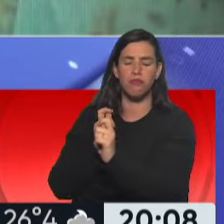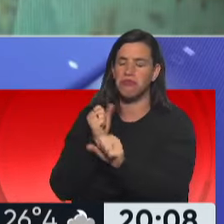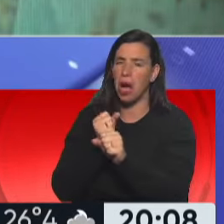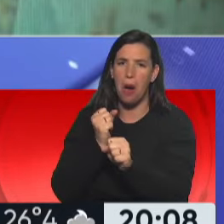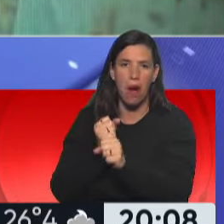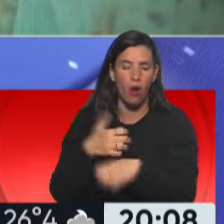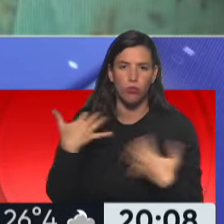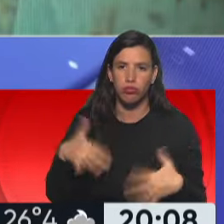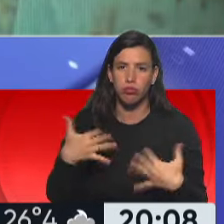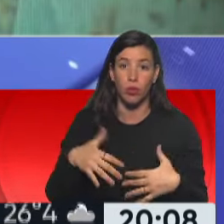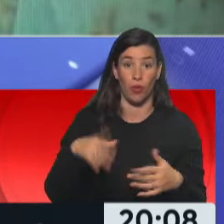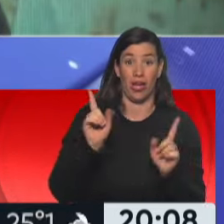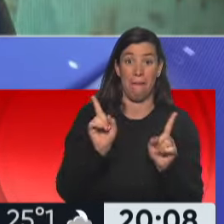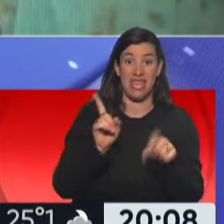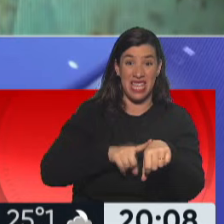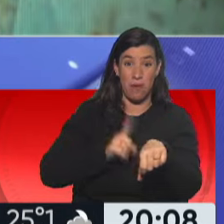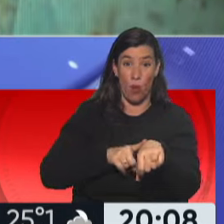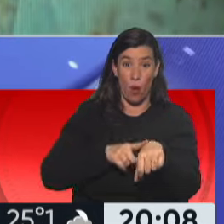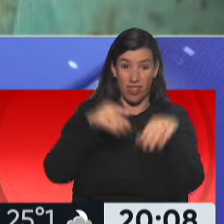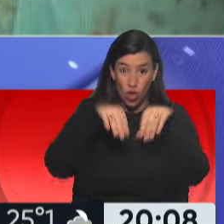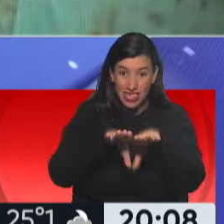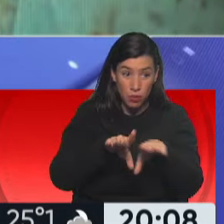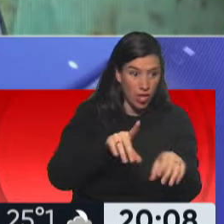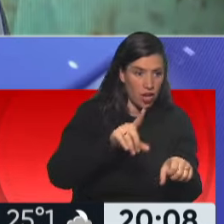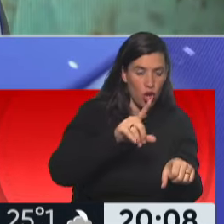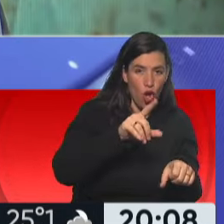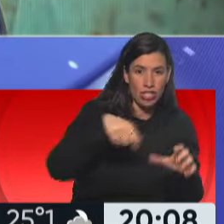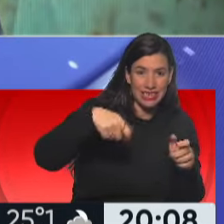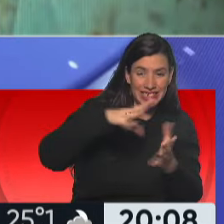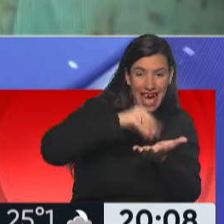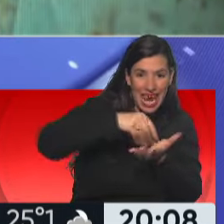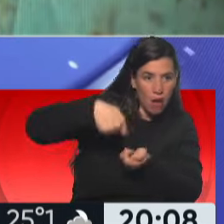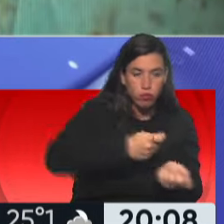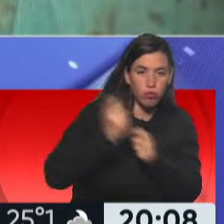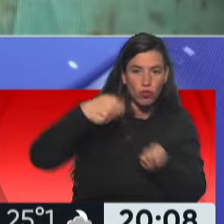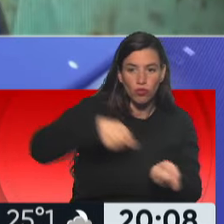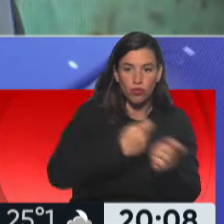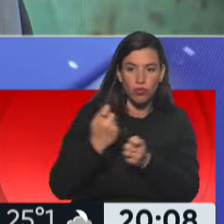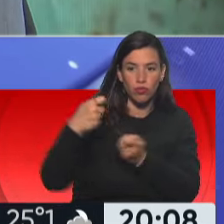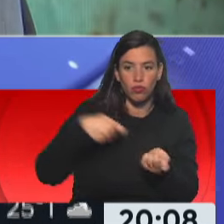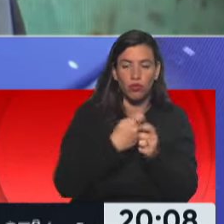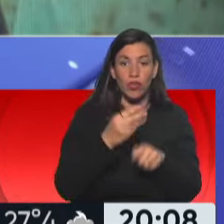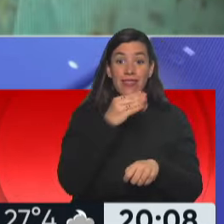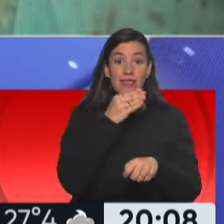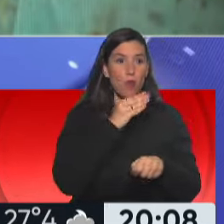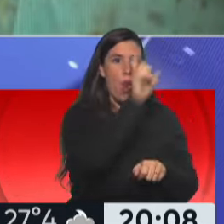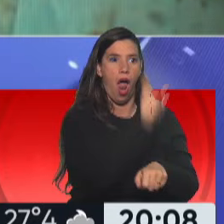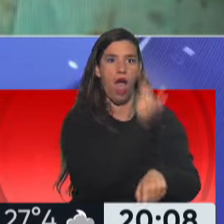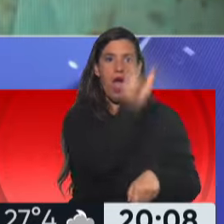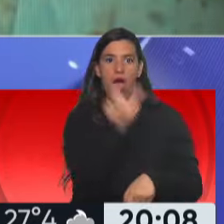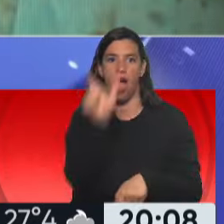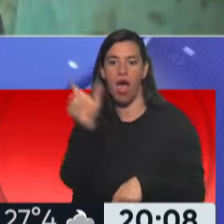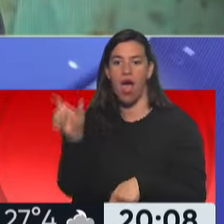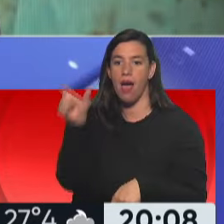iban sacando la tierra, iban logrando ese túnel, sí, iban sí, revistiendo todo para que nada ocurriera y los encontrara, por lo menos,